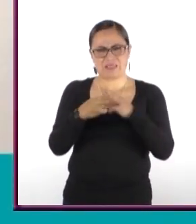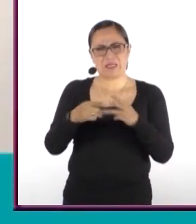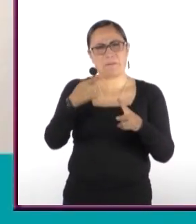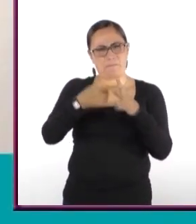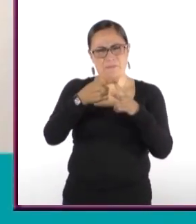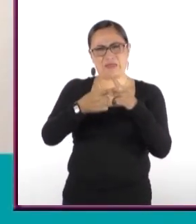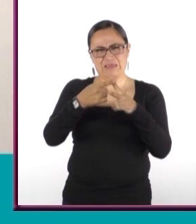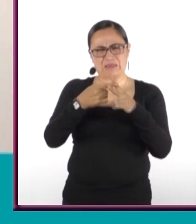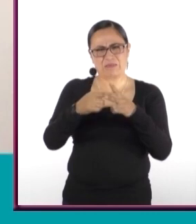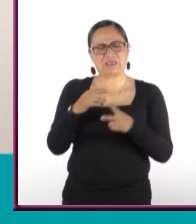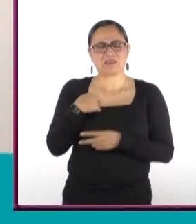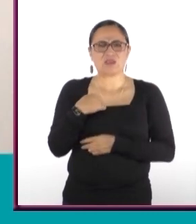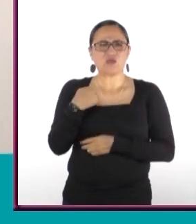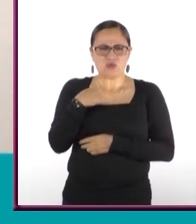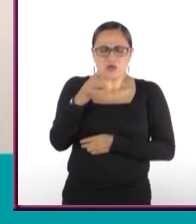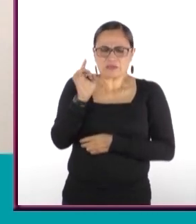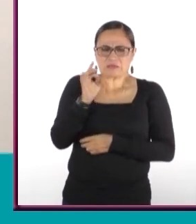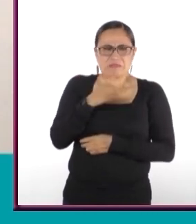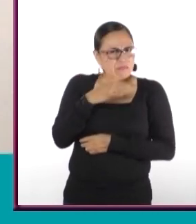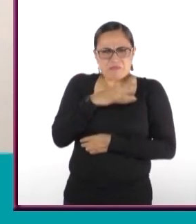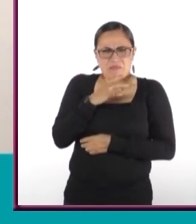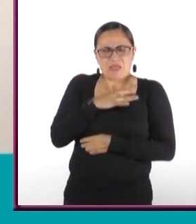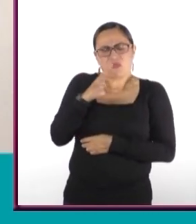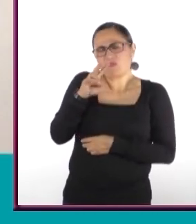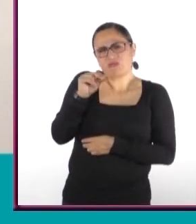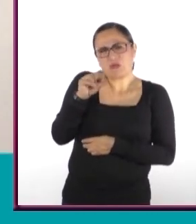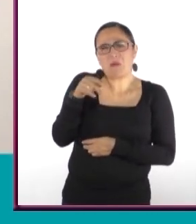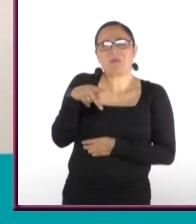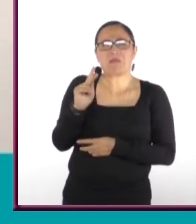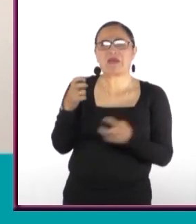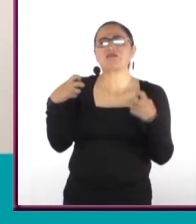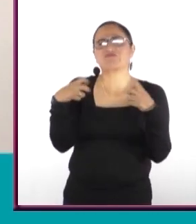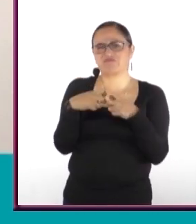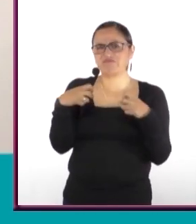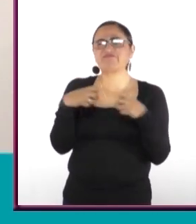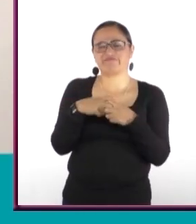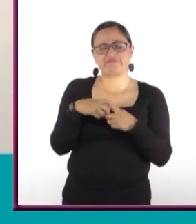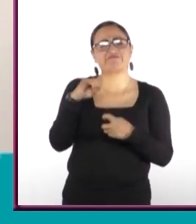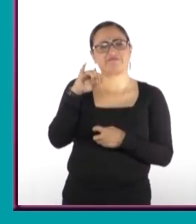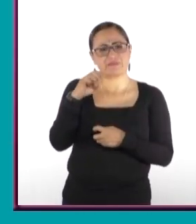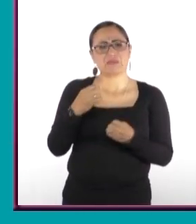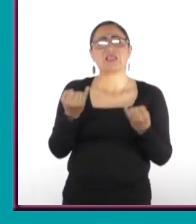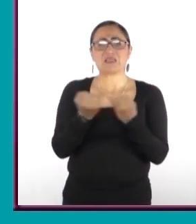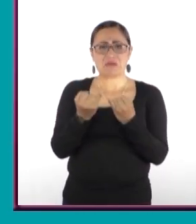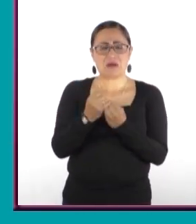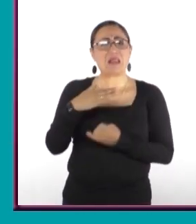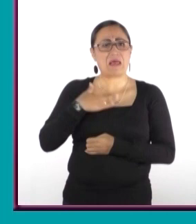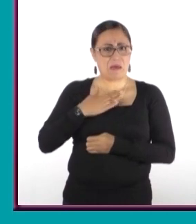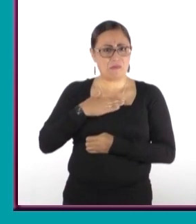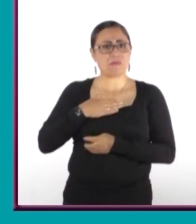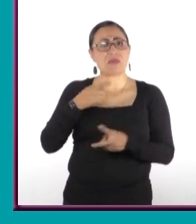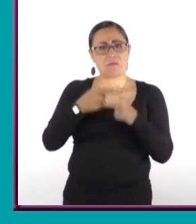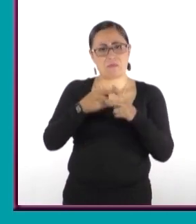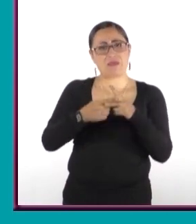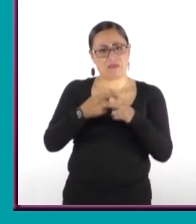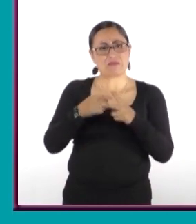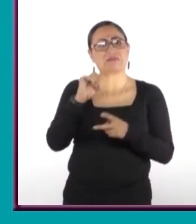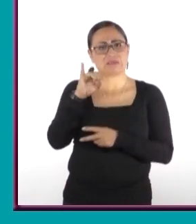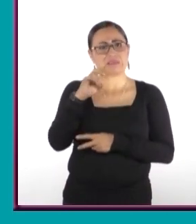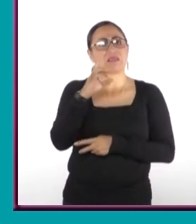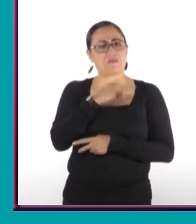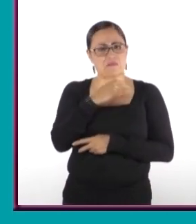me causan cierto, pues no miedo, pero sí no estrés, más que nada. A mí sí me dan un poco de miedo las